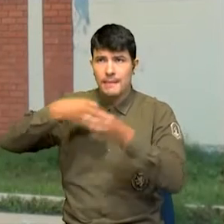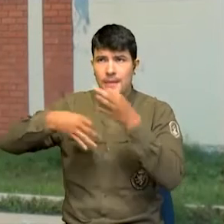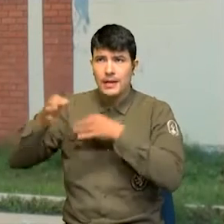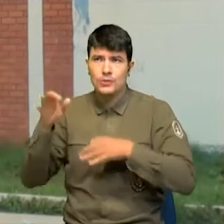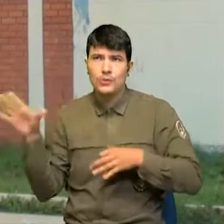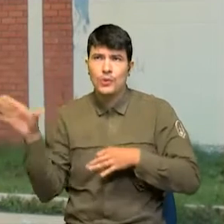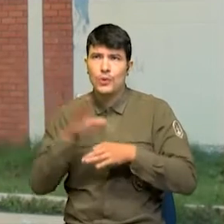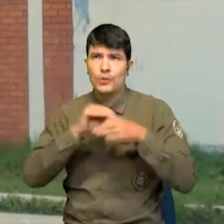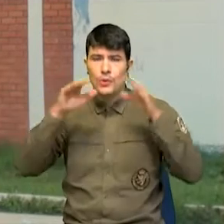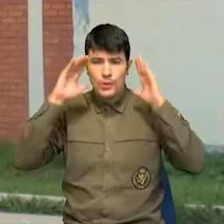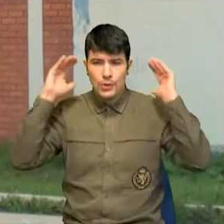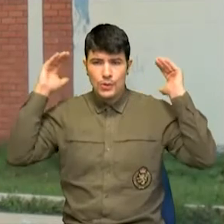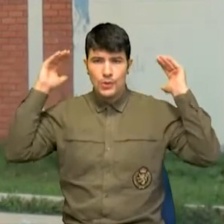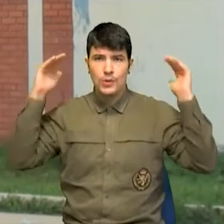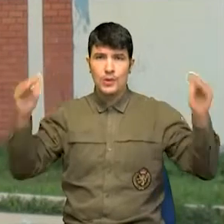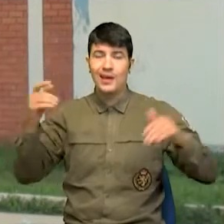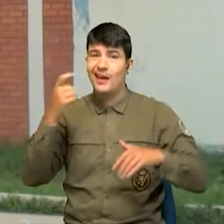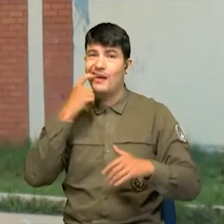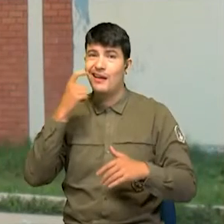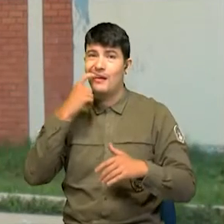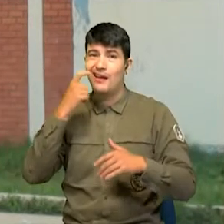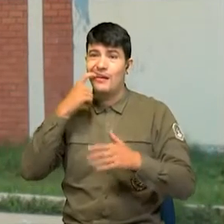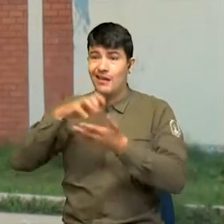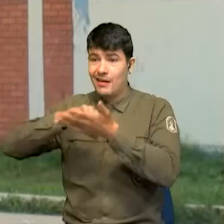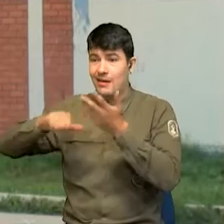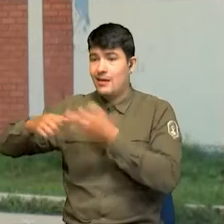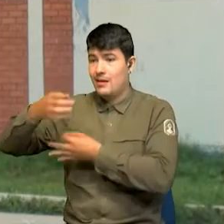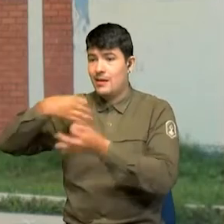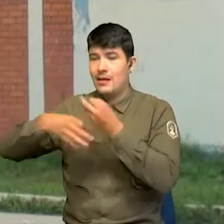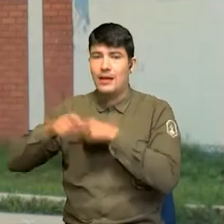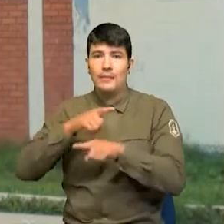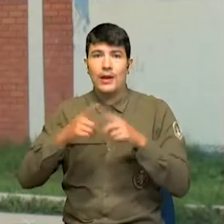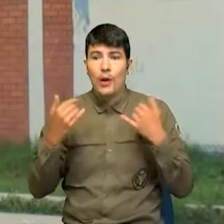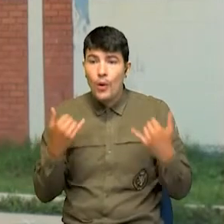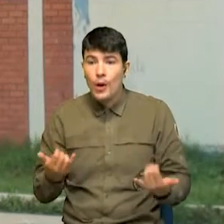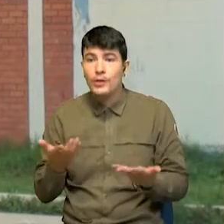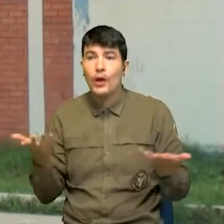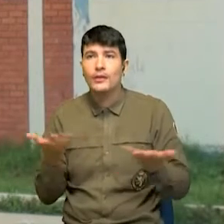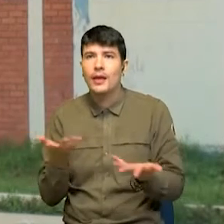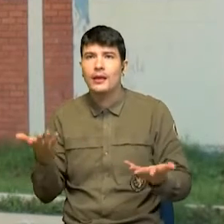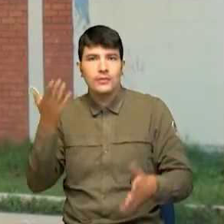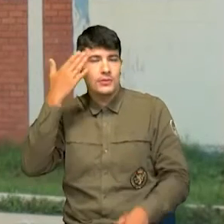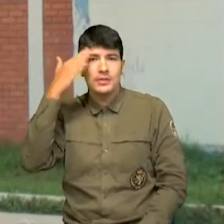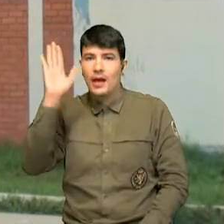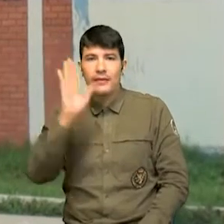de la cubierta. Las láminas que fueron retiradas hoy en día no aparecen.